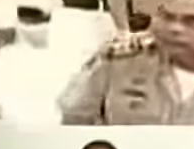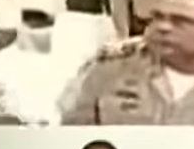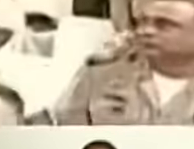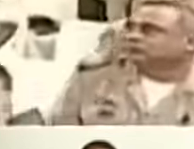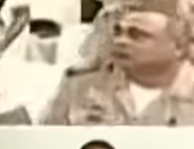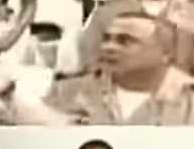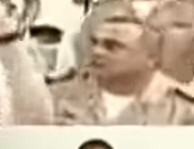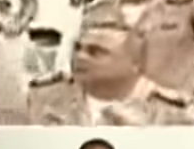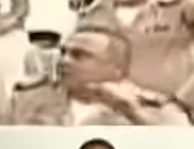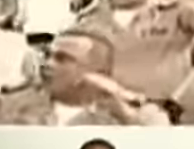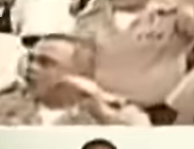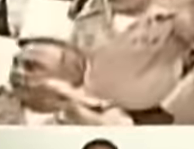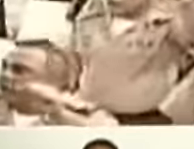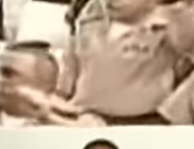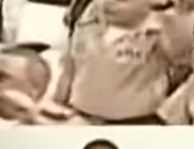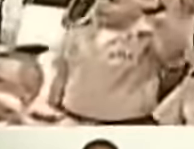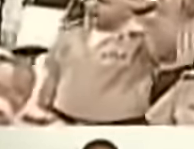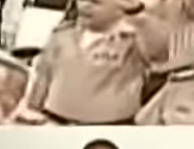Leales siempre.